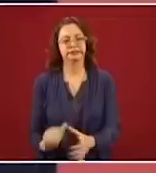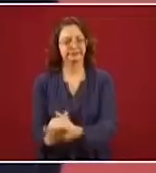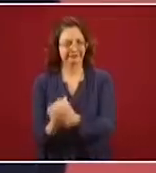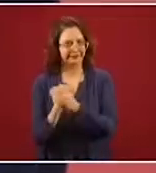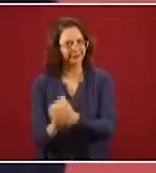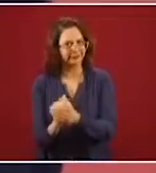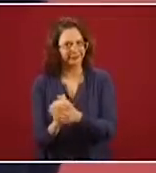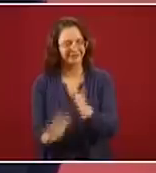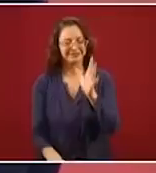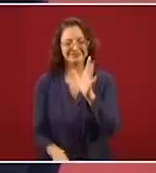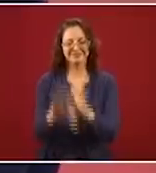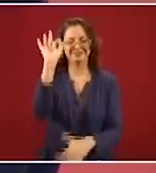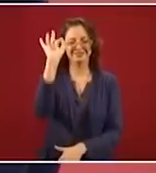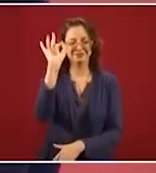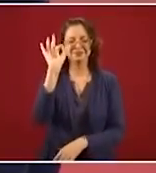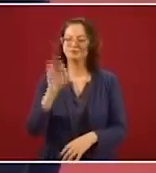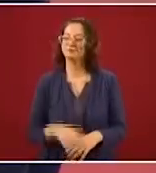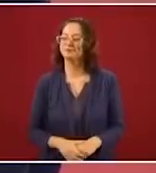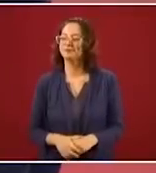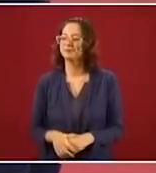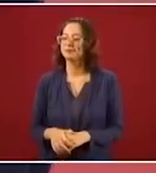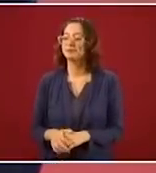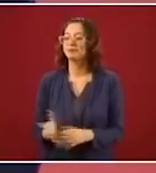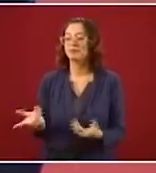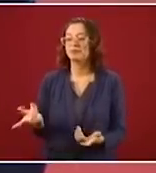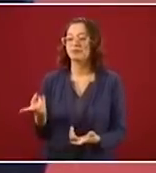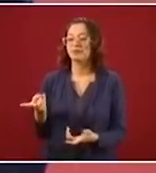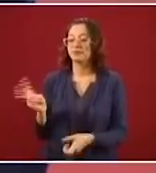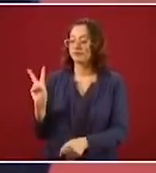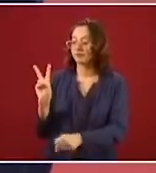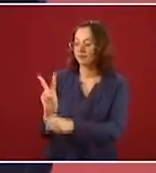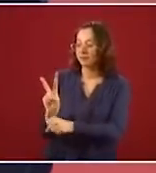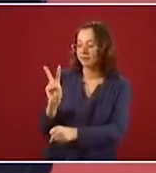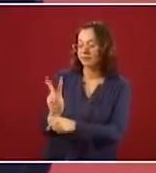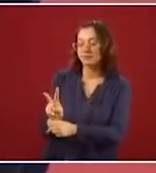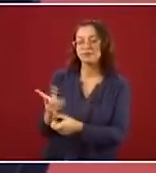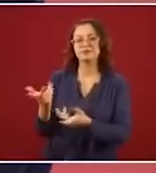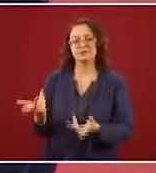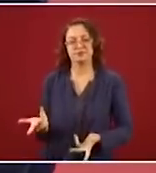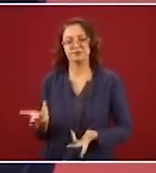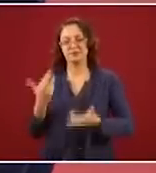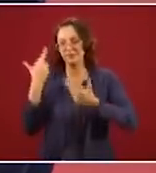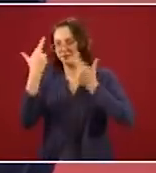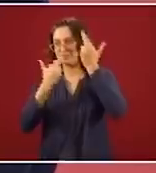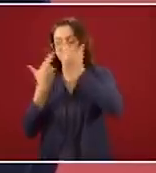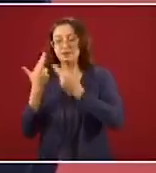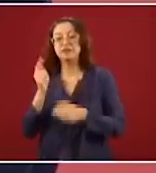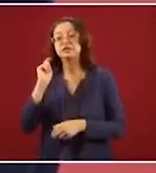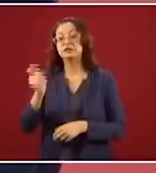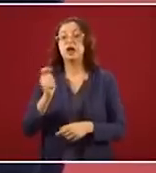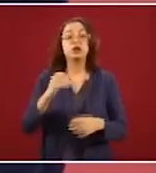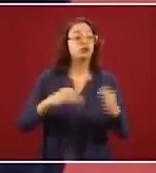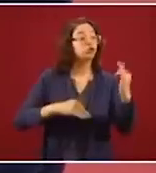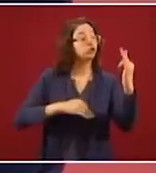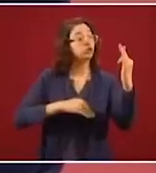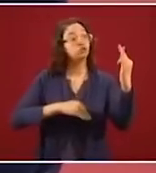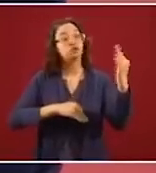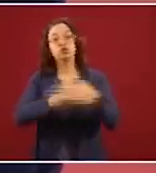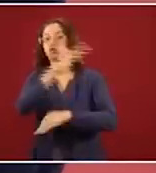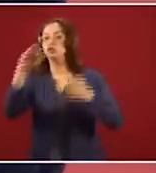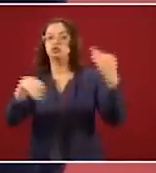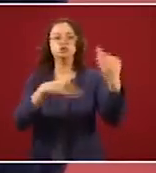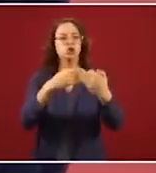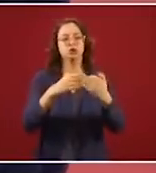Se hace una inspección, o sea, no de todos, ¿sí? Si no es una